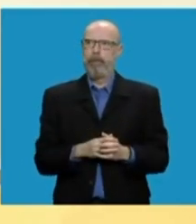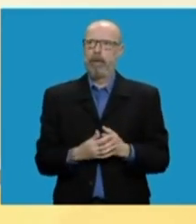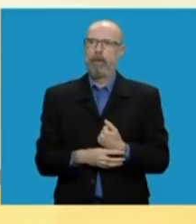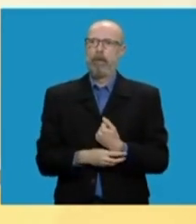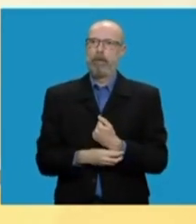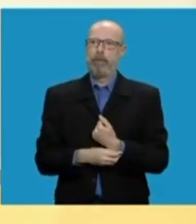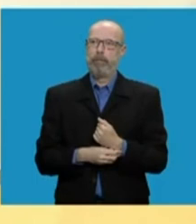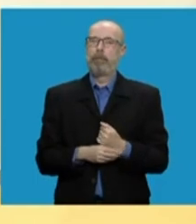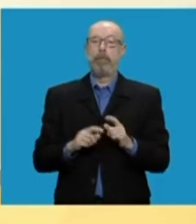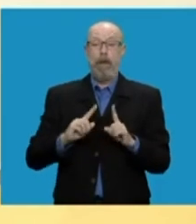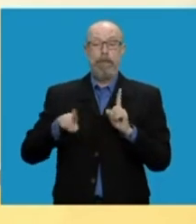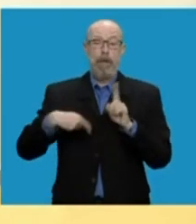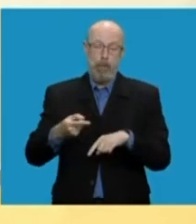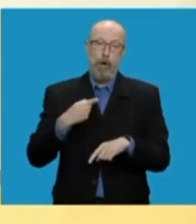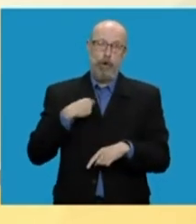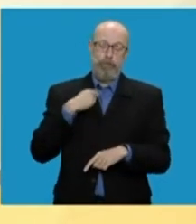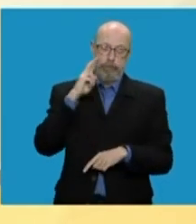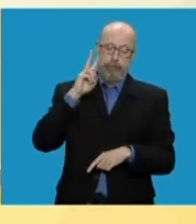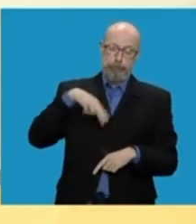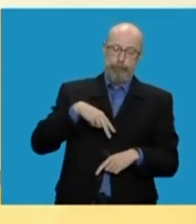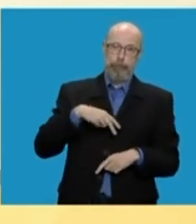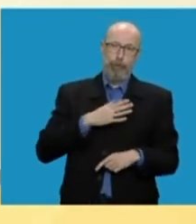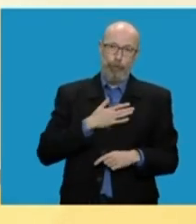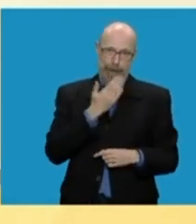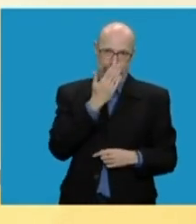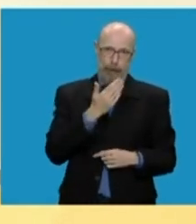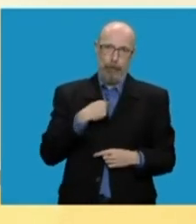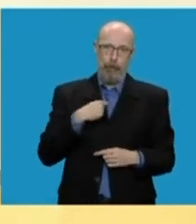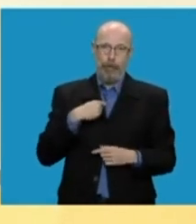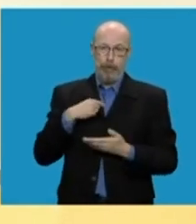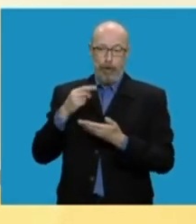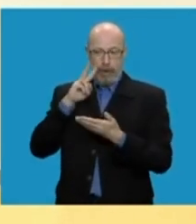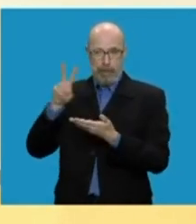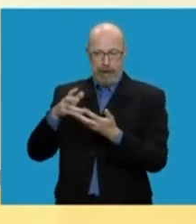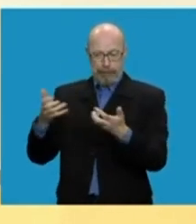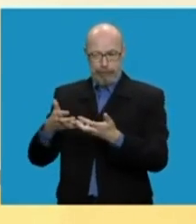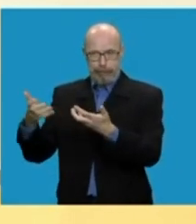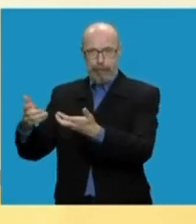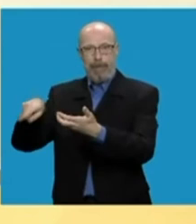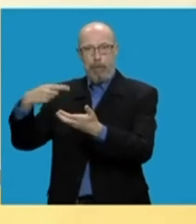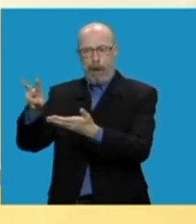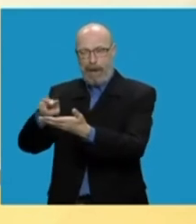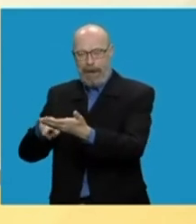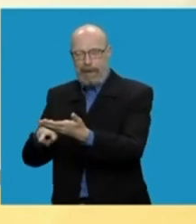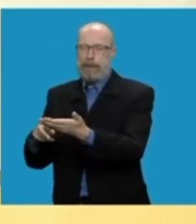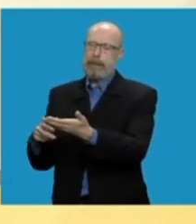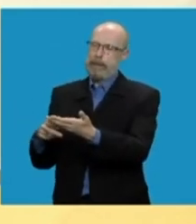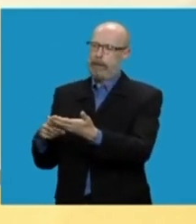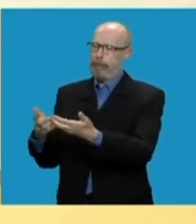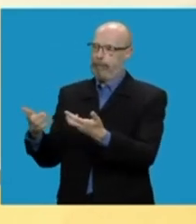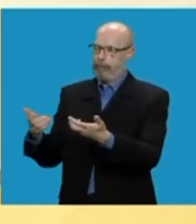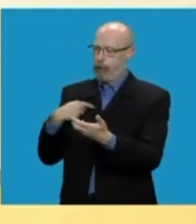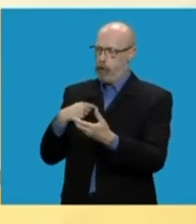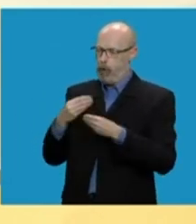Luego os reconozco con el corazón en el pecho que cuando leí la crónica publicada, yo dije, esta crónica no la he escrito